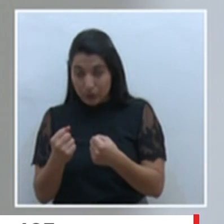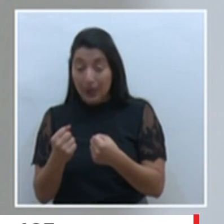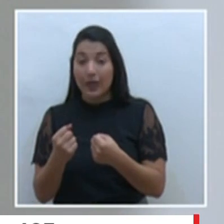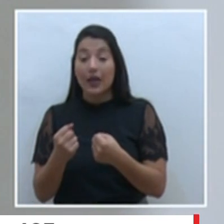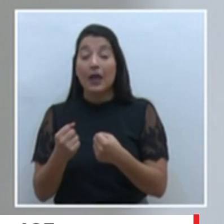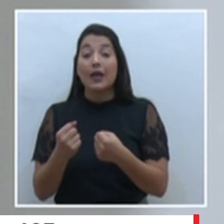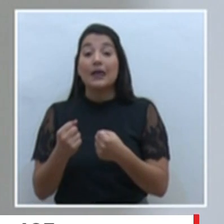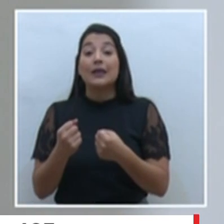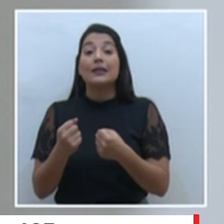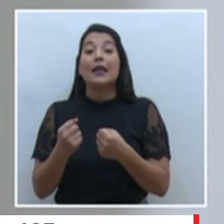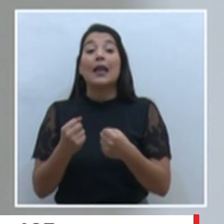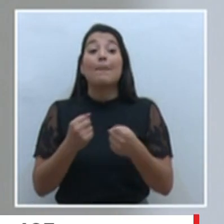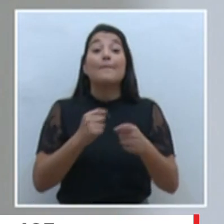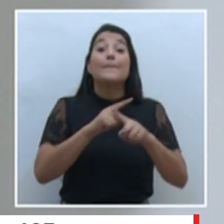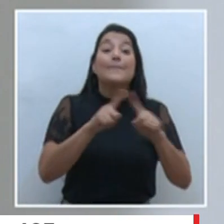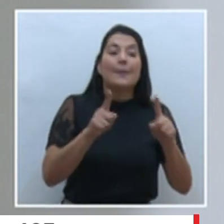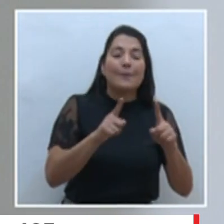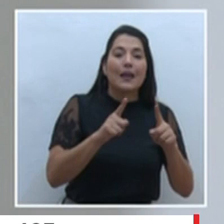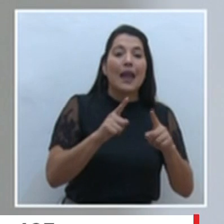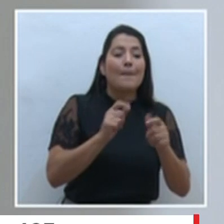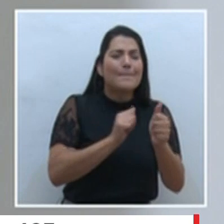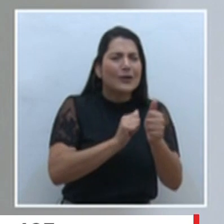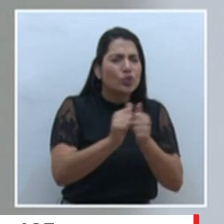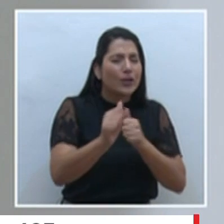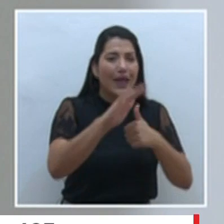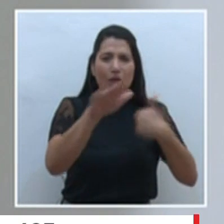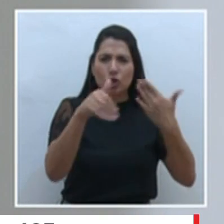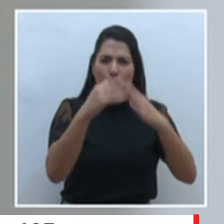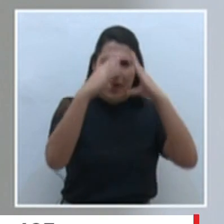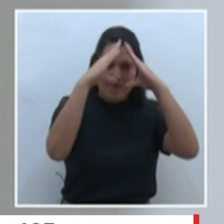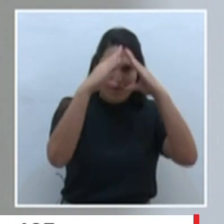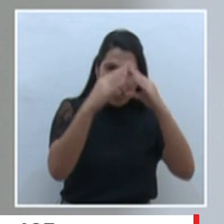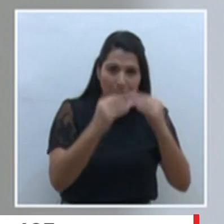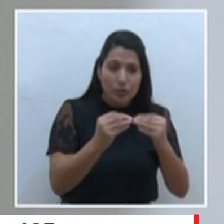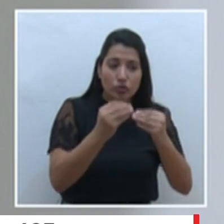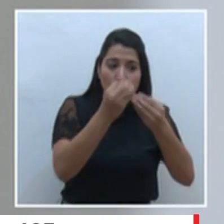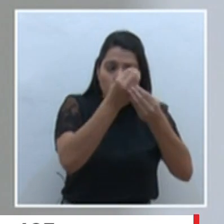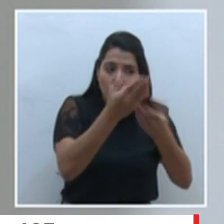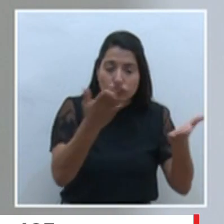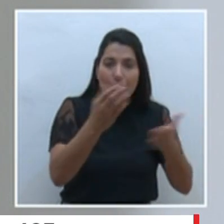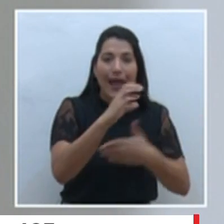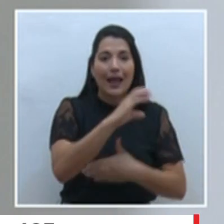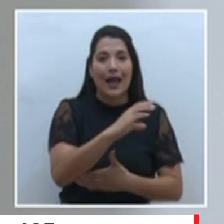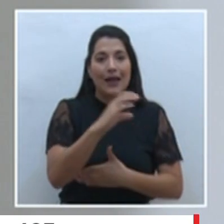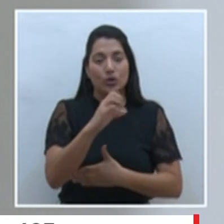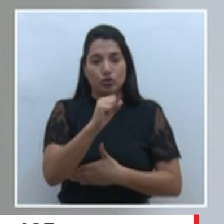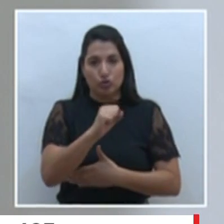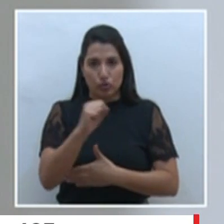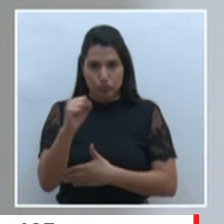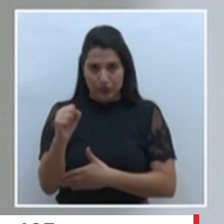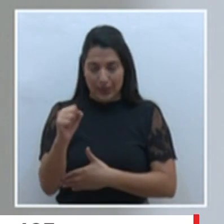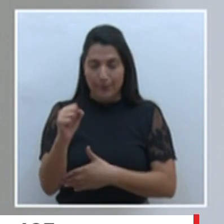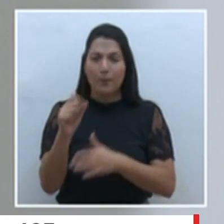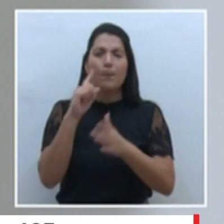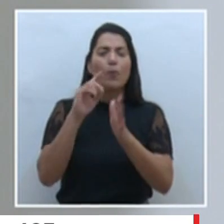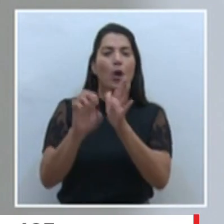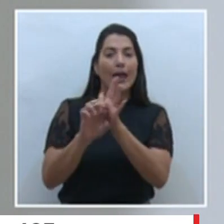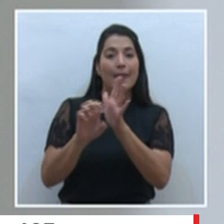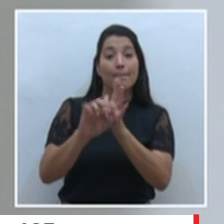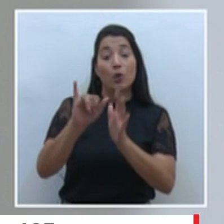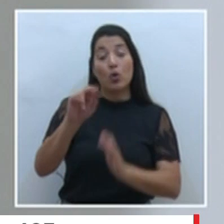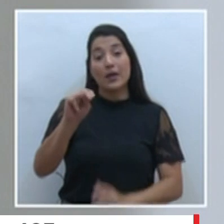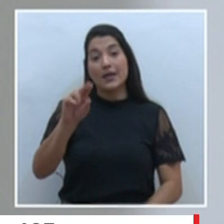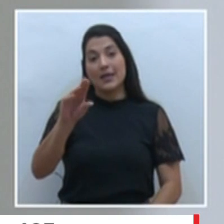información sale de la Caja Costarricense de Seguro Social. El asunto con, por ejemplo, Inciensa en este momento